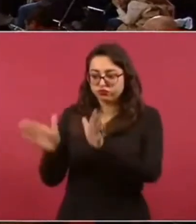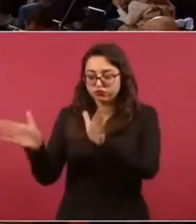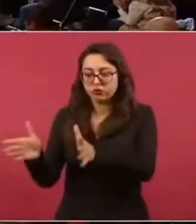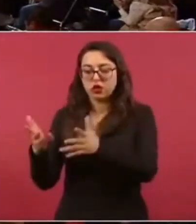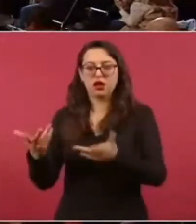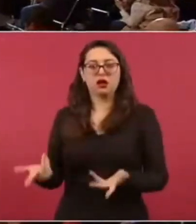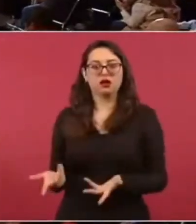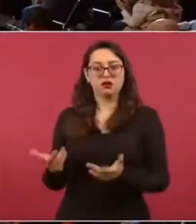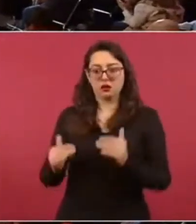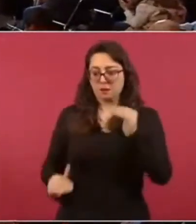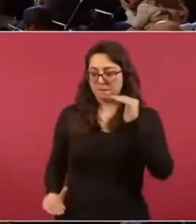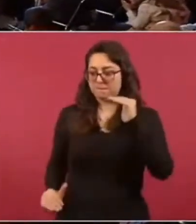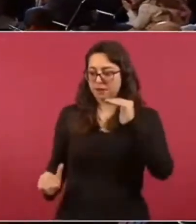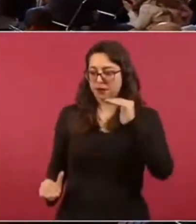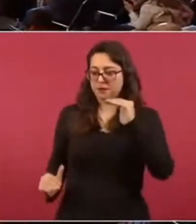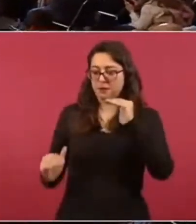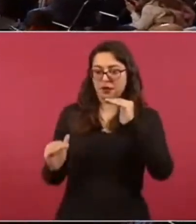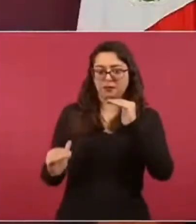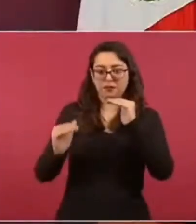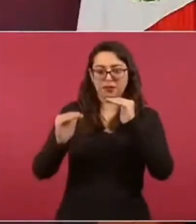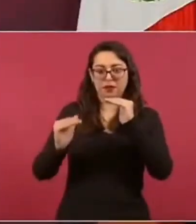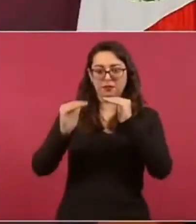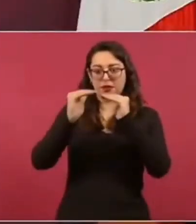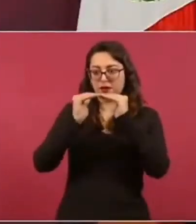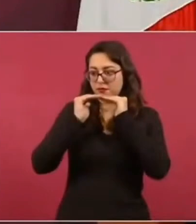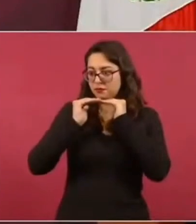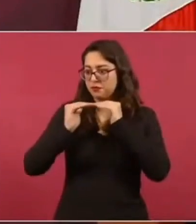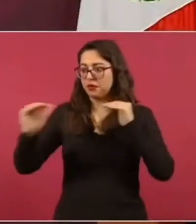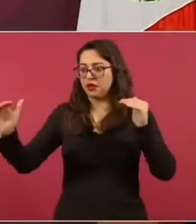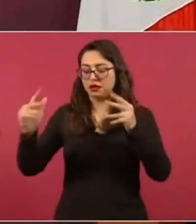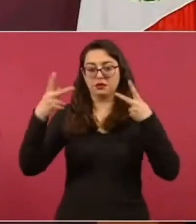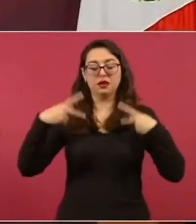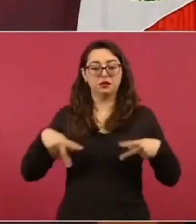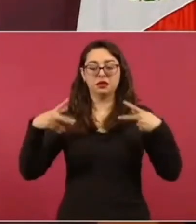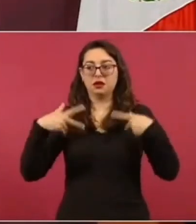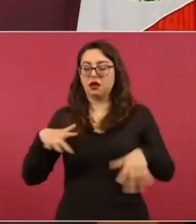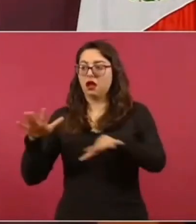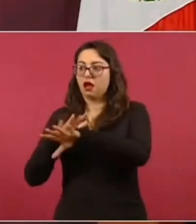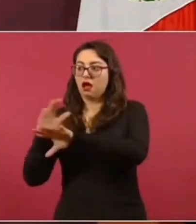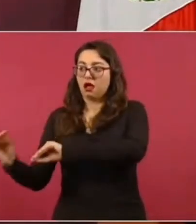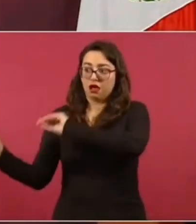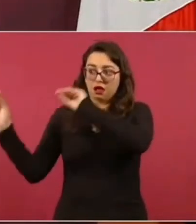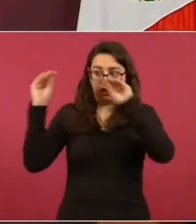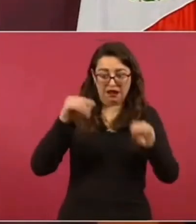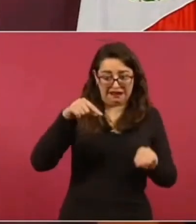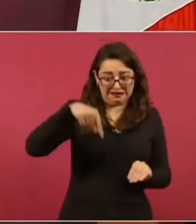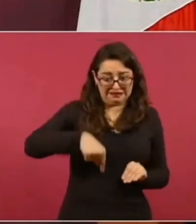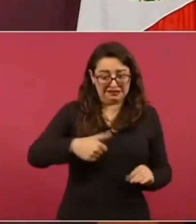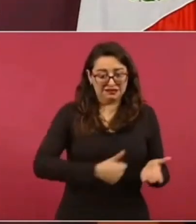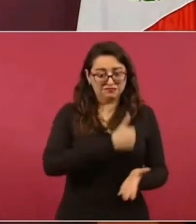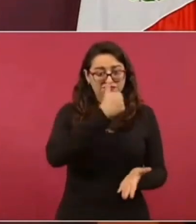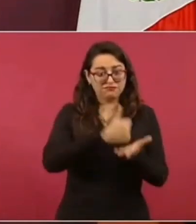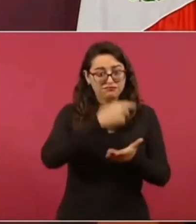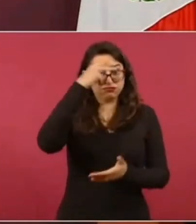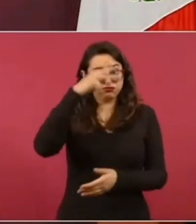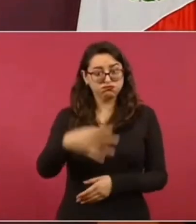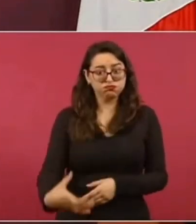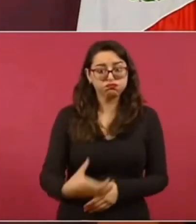desarrollar los pueblos donde hay